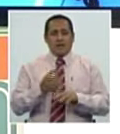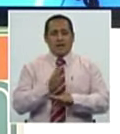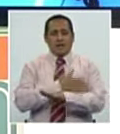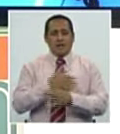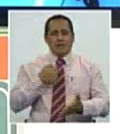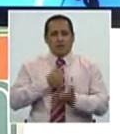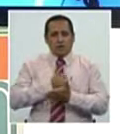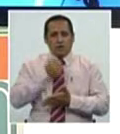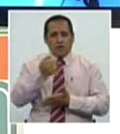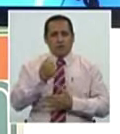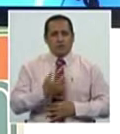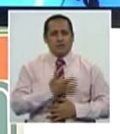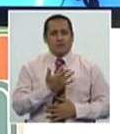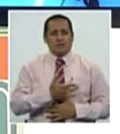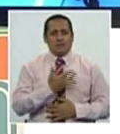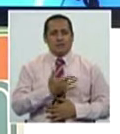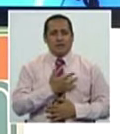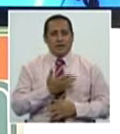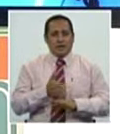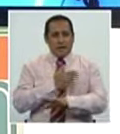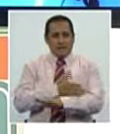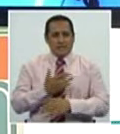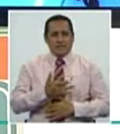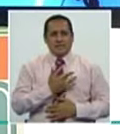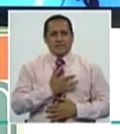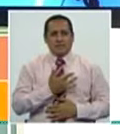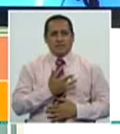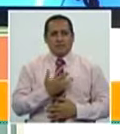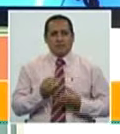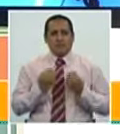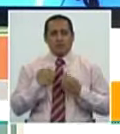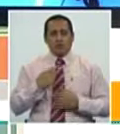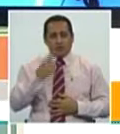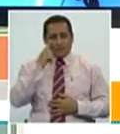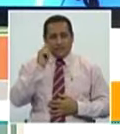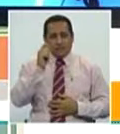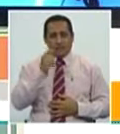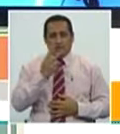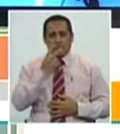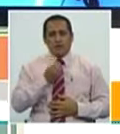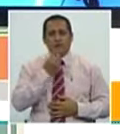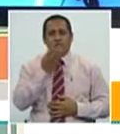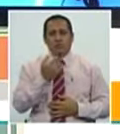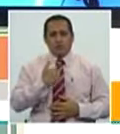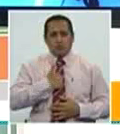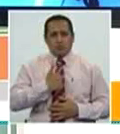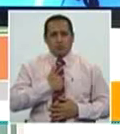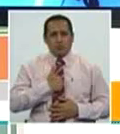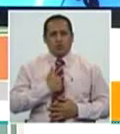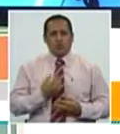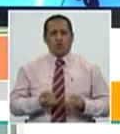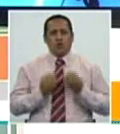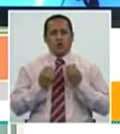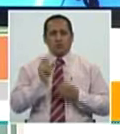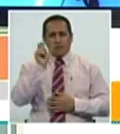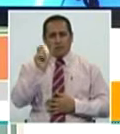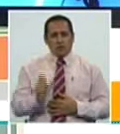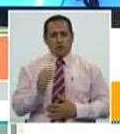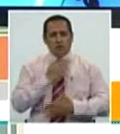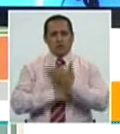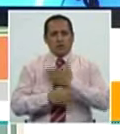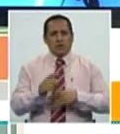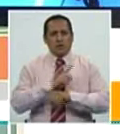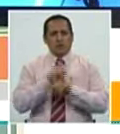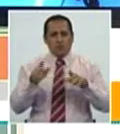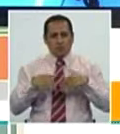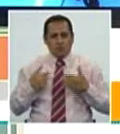población adquiera una sensibilidad, porque yo soy testigo y también lo vivo propiamente, como un